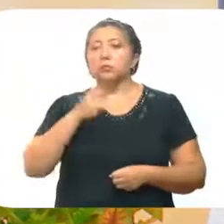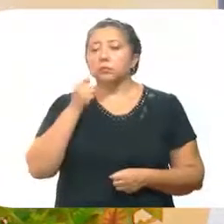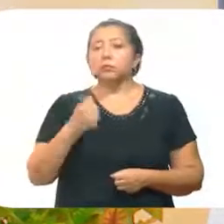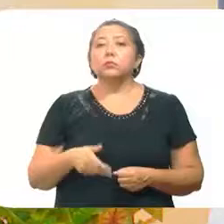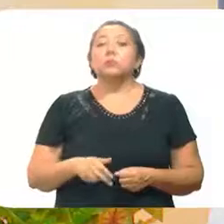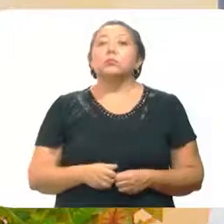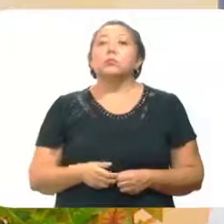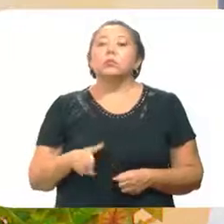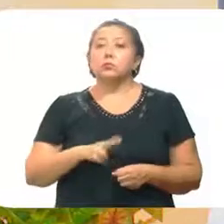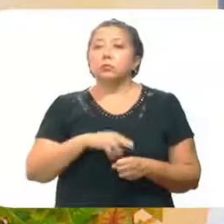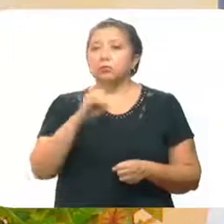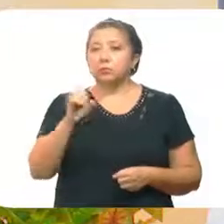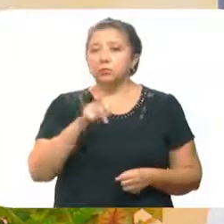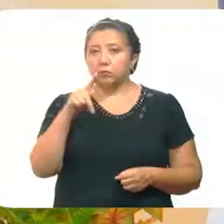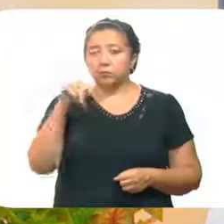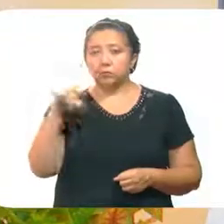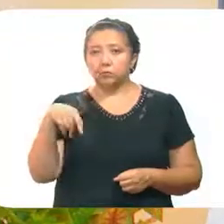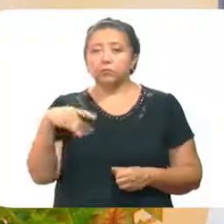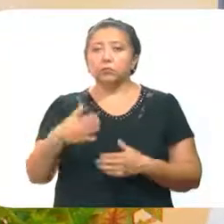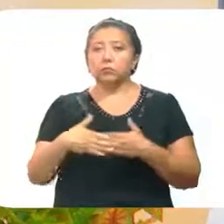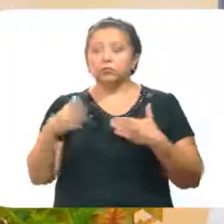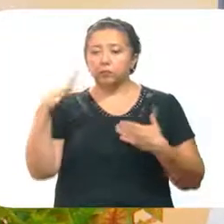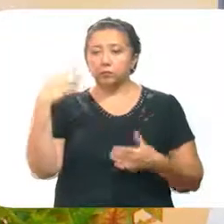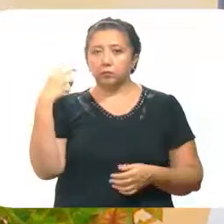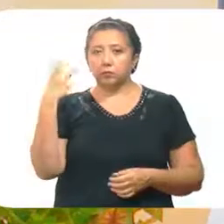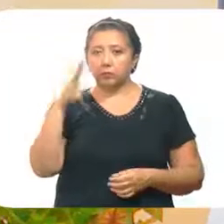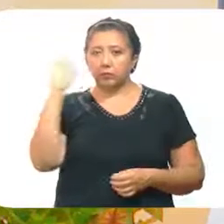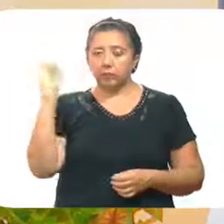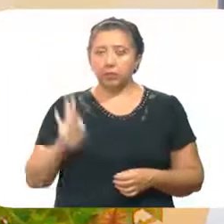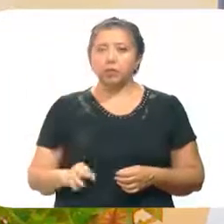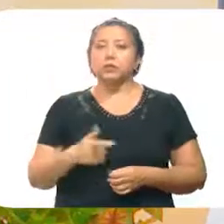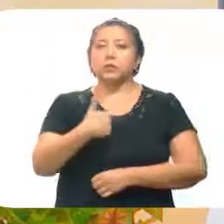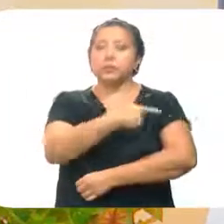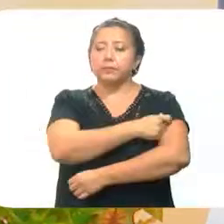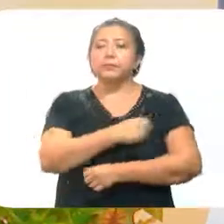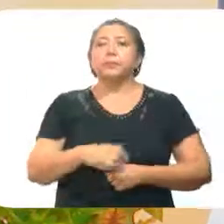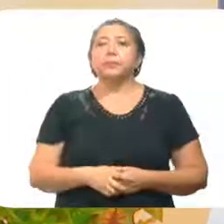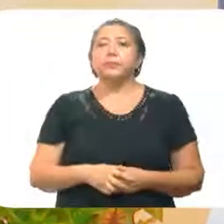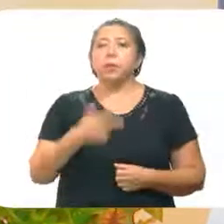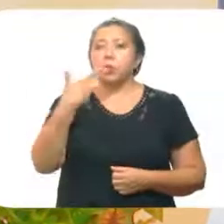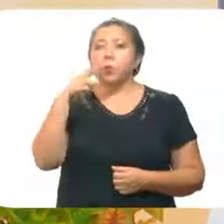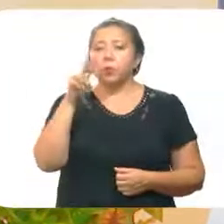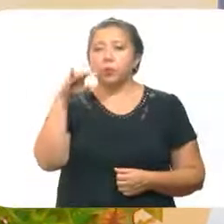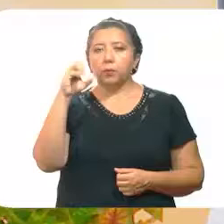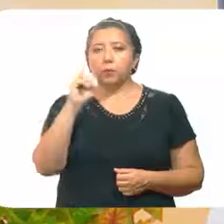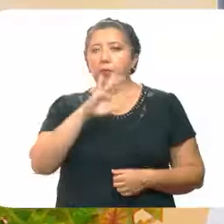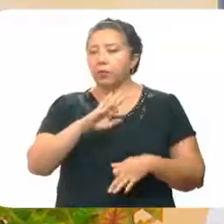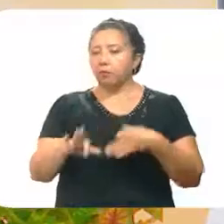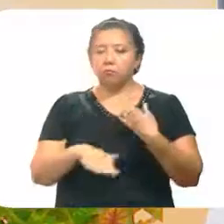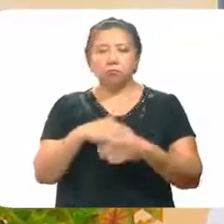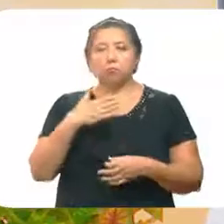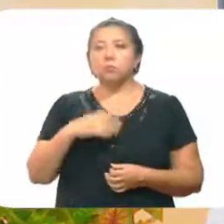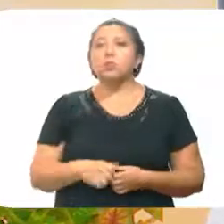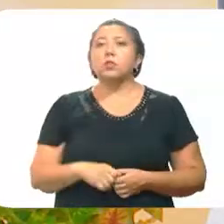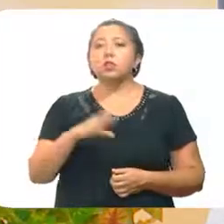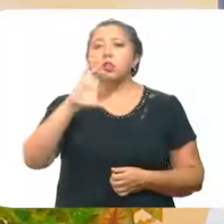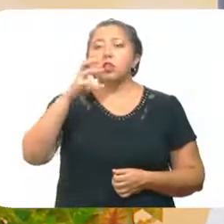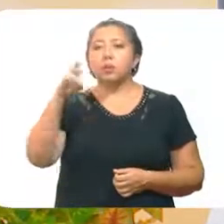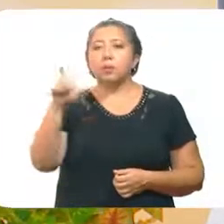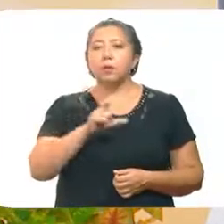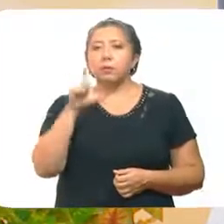mayores en los municipios de Oxuscap con un avance del 53% de las dosis recibidas, Junucmá 100%,